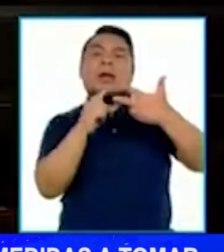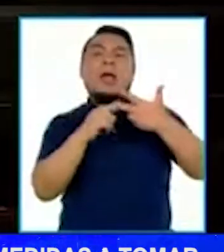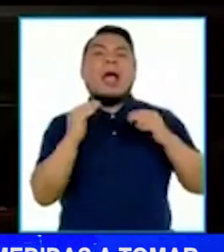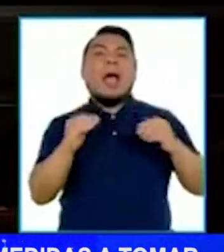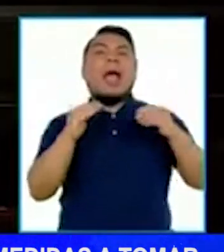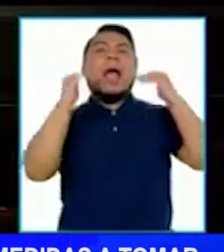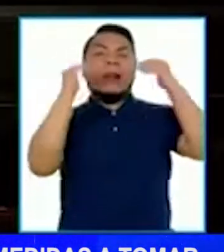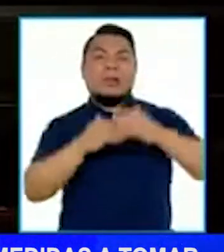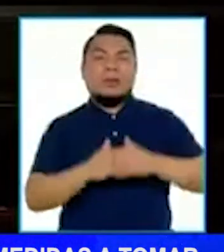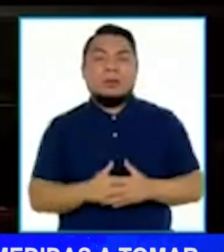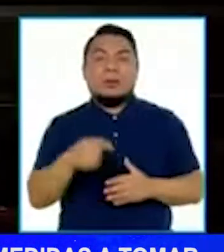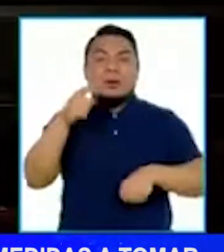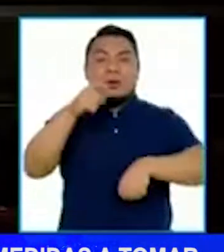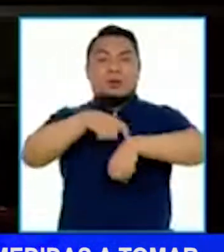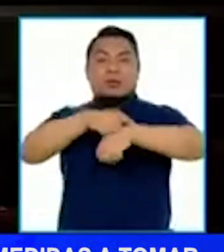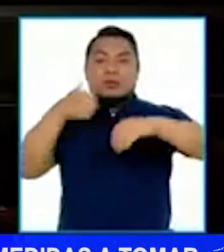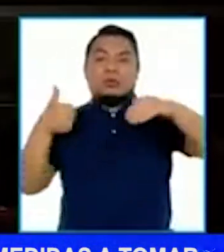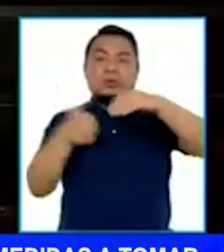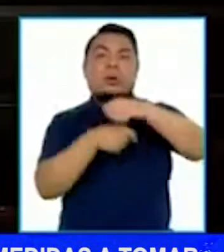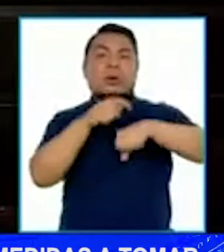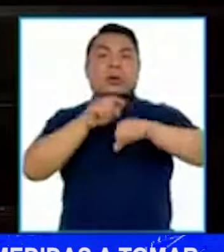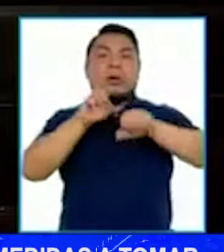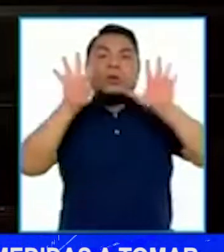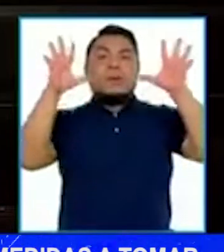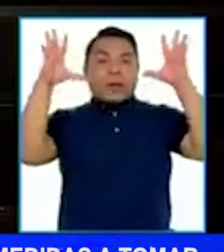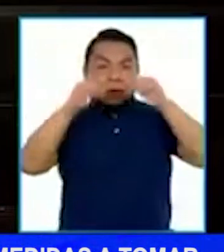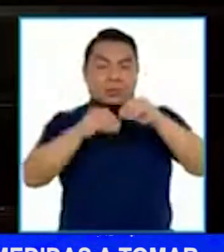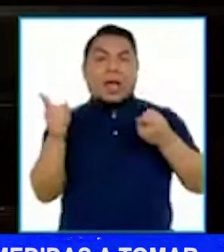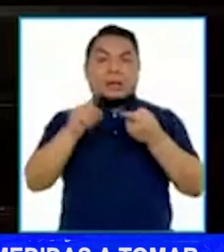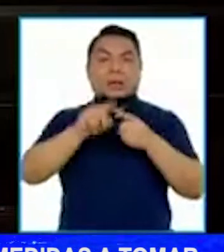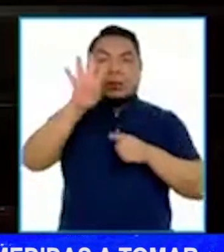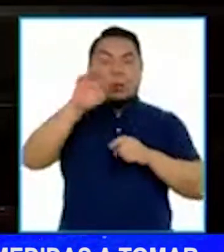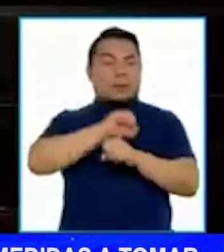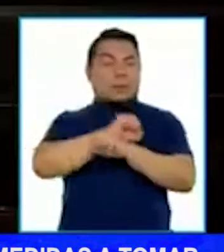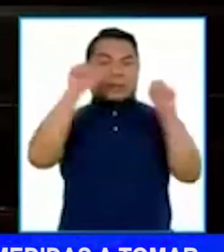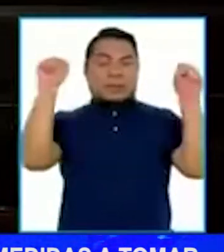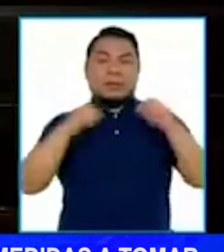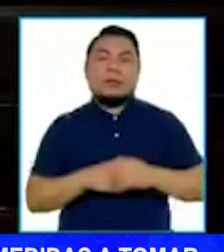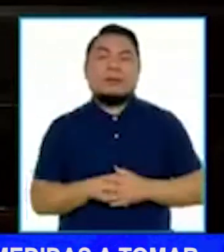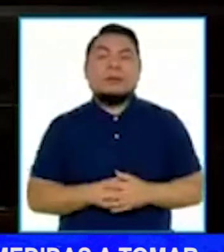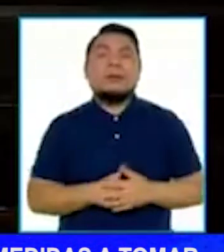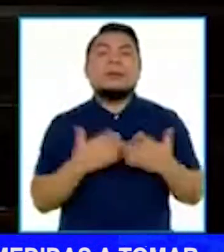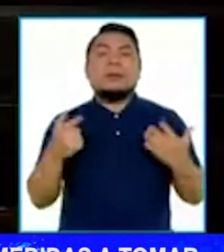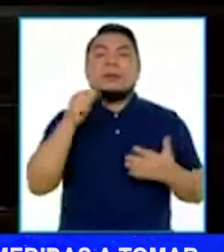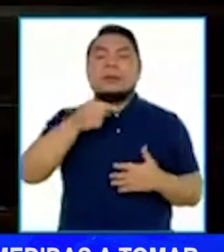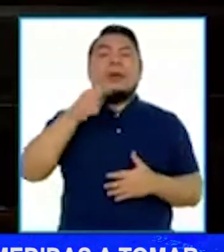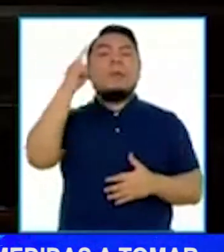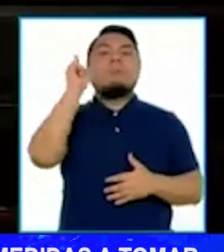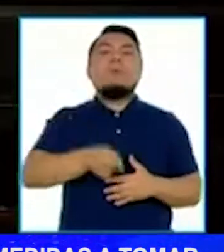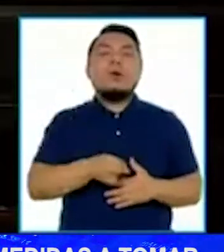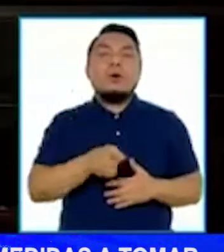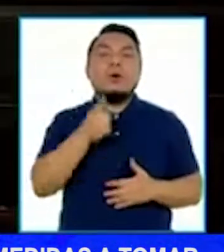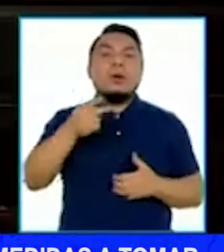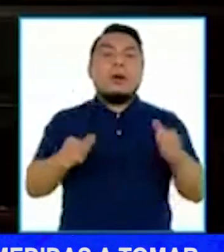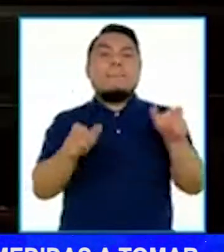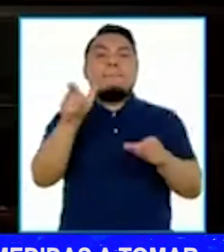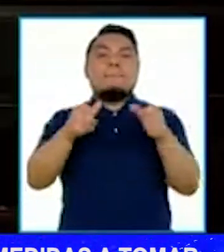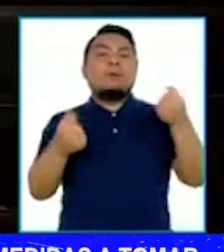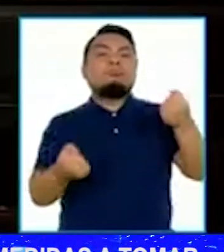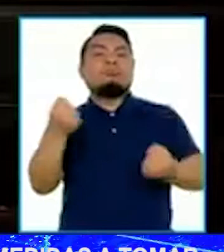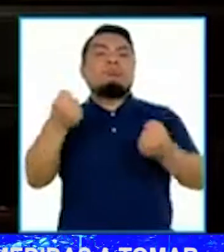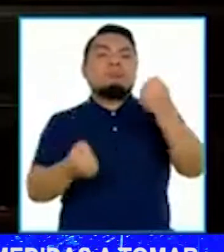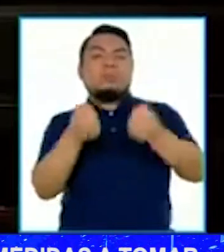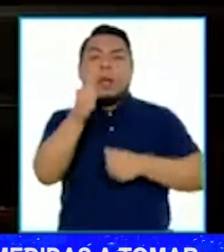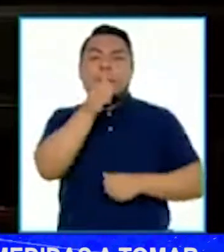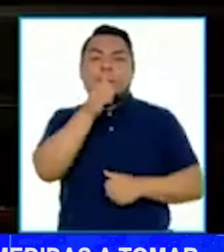alto. El toque de queda permanece de 9 de la noche a 4 de la mañana. Se restringe el tránsito